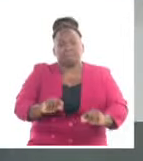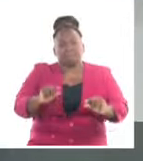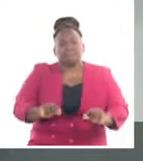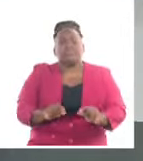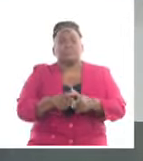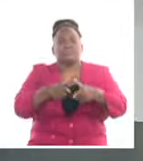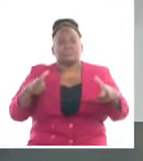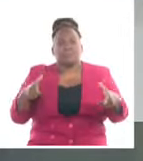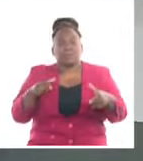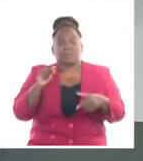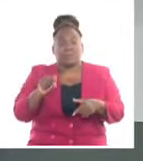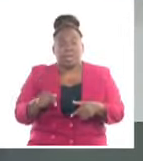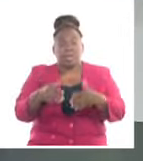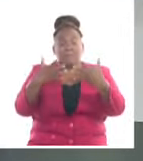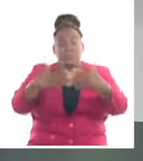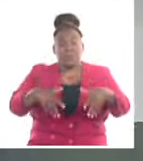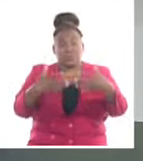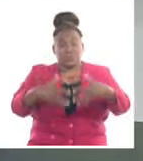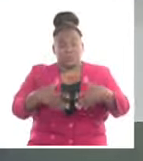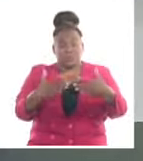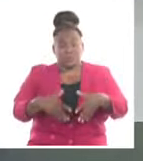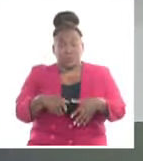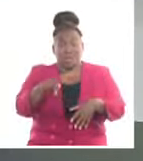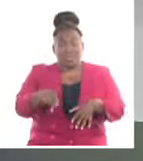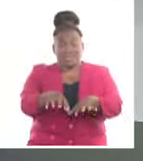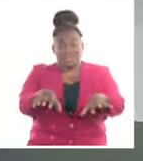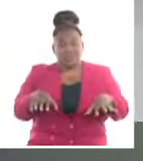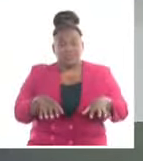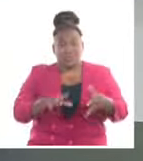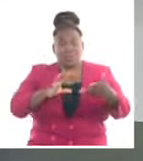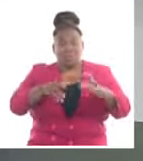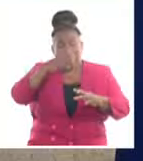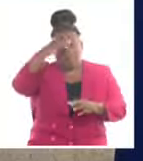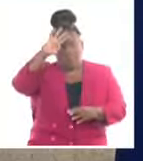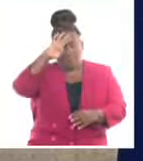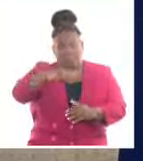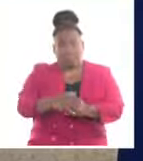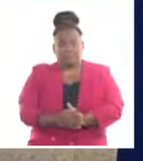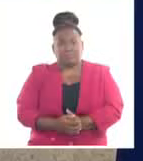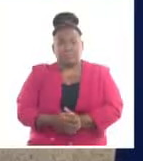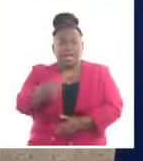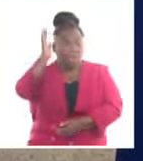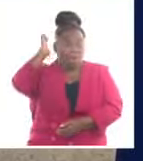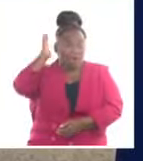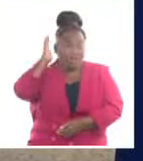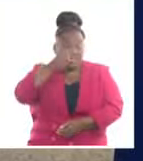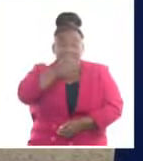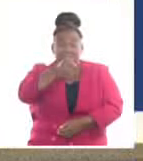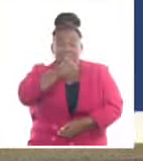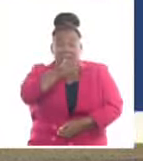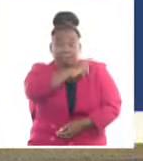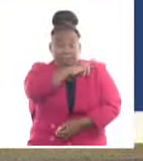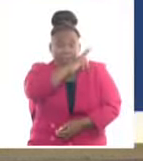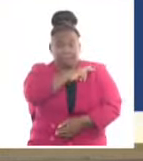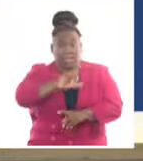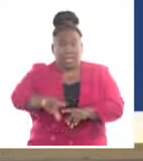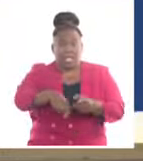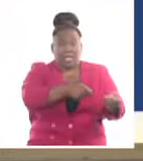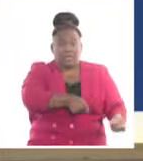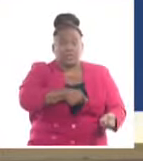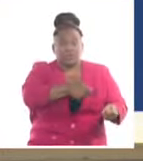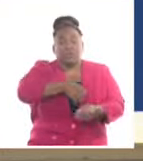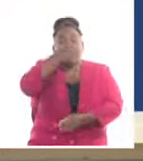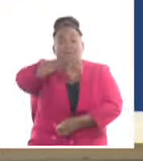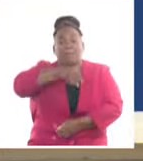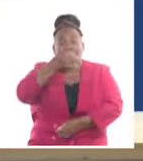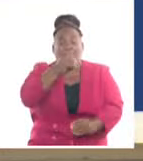incremento sostenido de las producciones en medio de la situación compleja del país. En conferencia de prensa, directivos del sector también aclararon que este